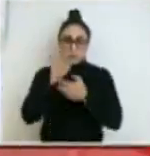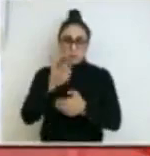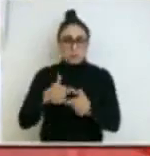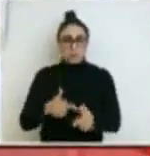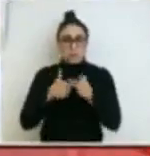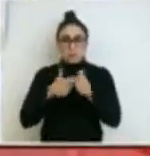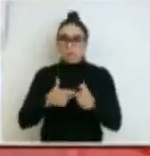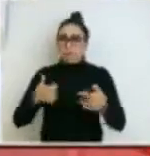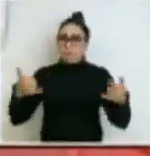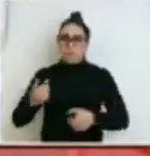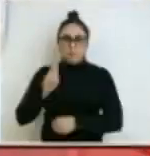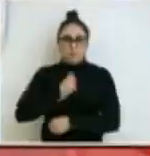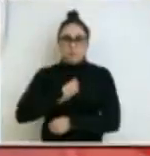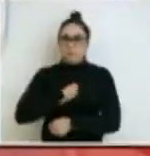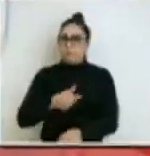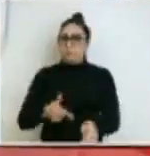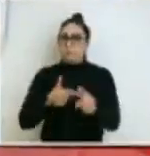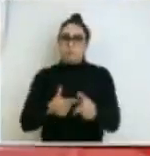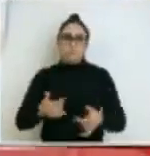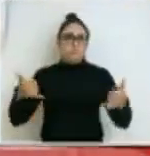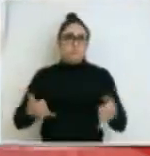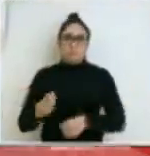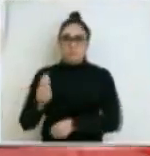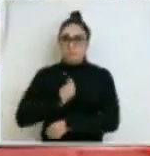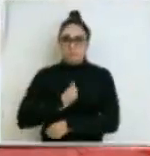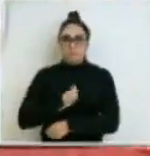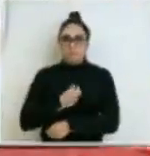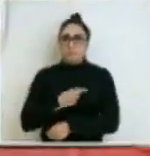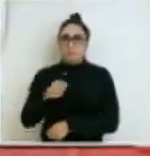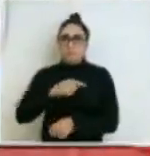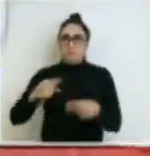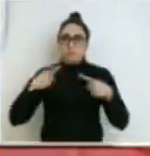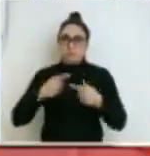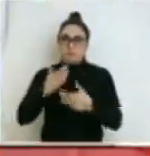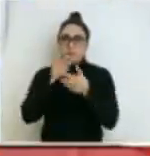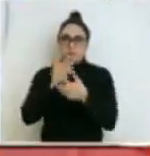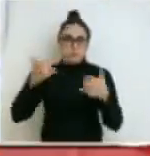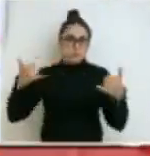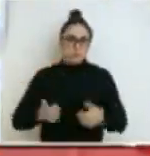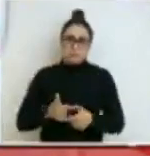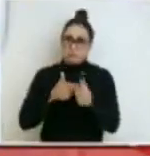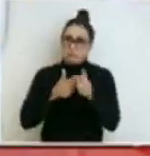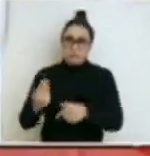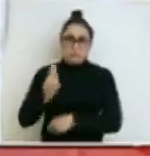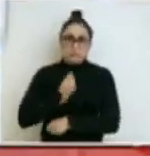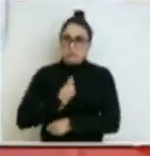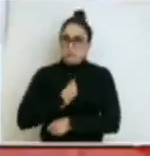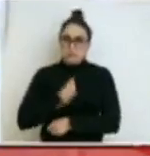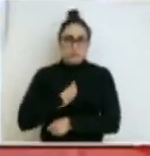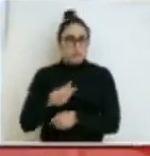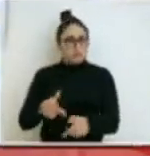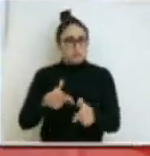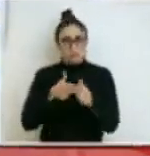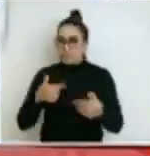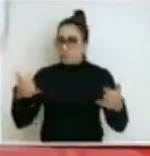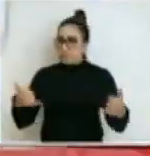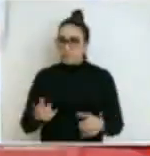¡Resistencia! ¡Resistencia! ¡Resistencia! ¡Resistencia! Tiene el uso de la